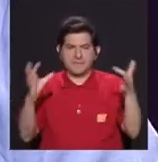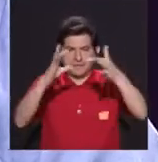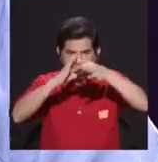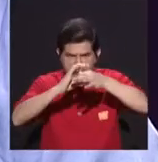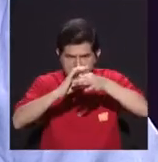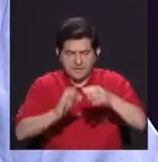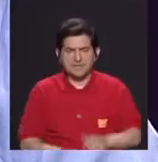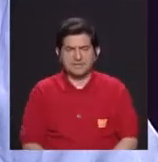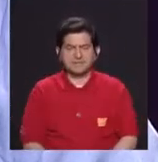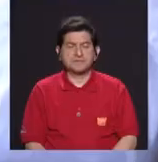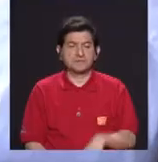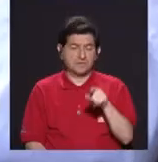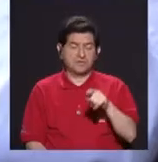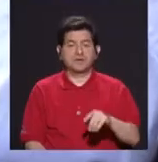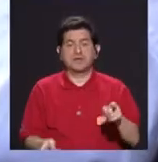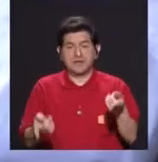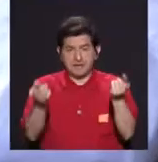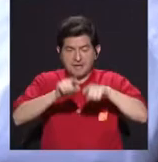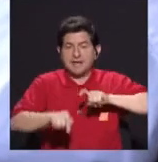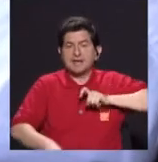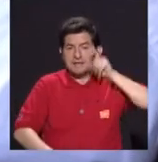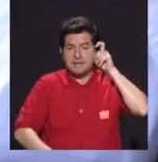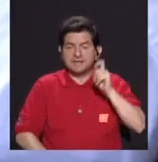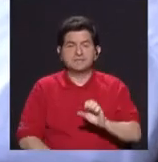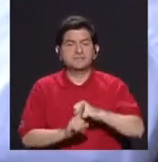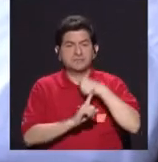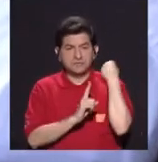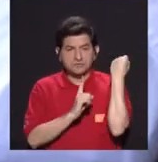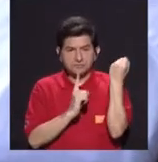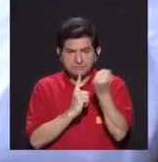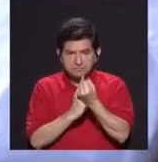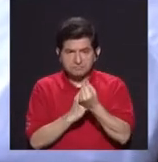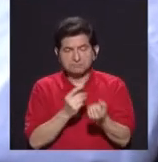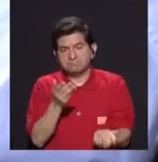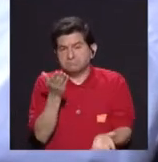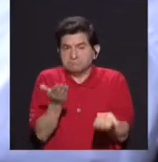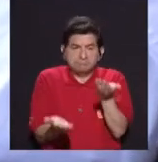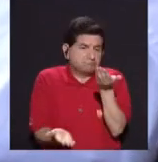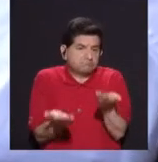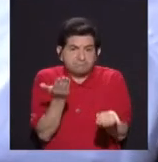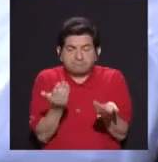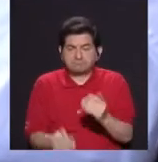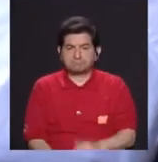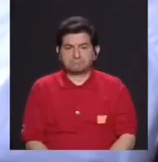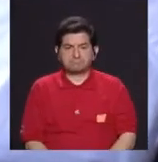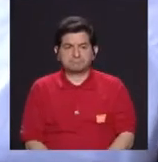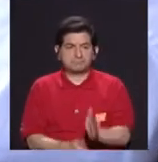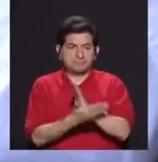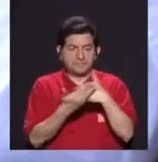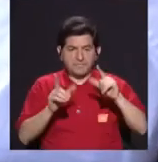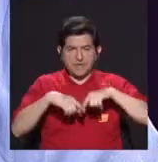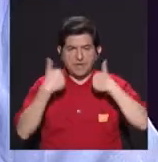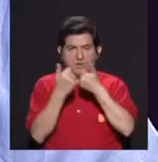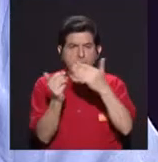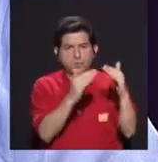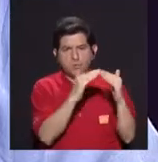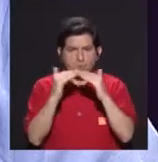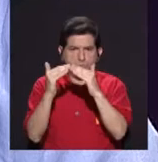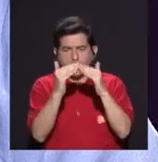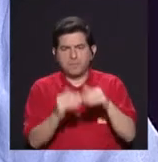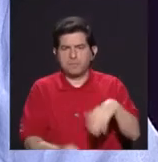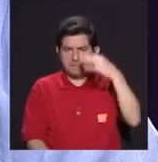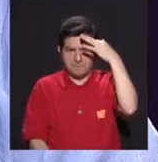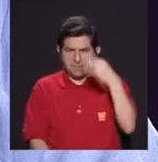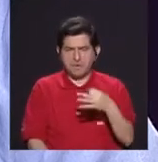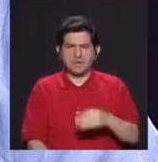como tal de género situaciones por ejemplo que en algún momento para algunos sectores poblacionales se ubican como